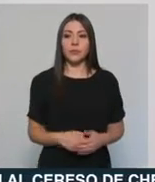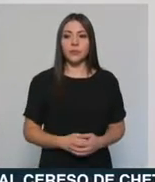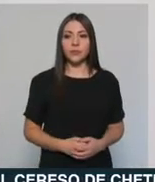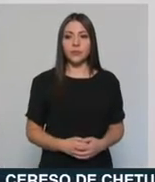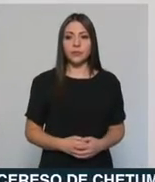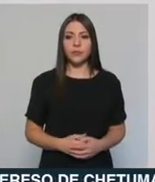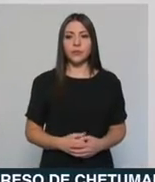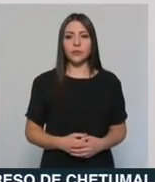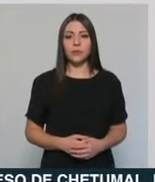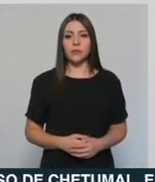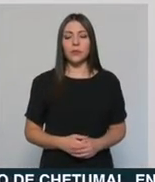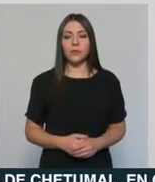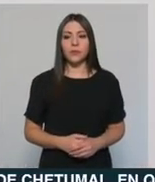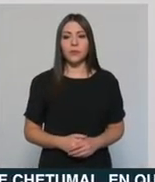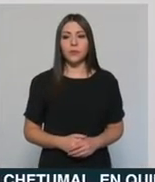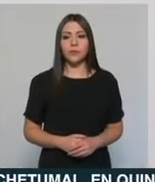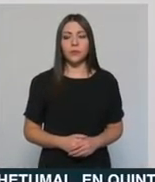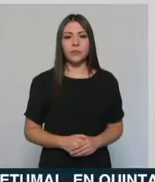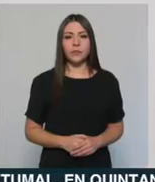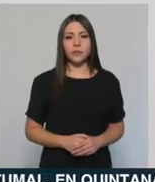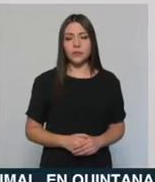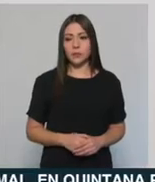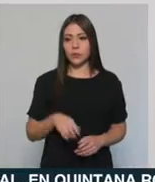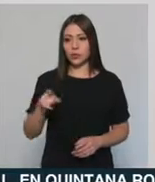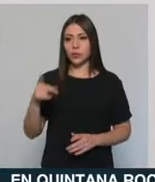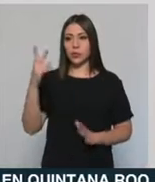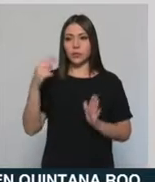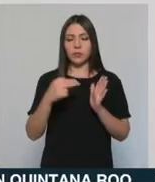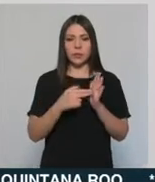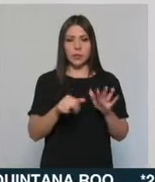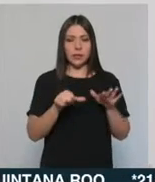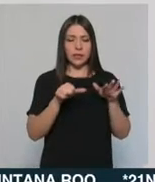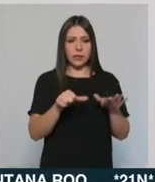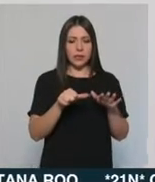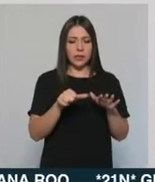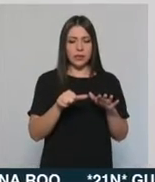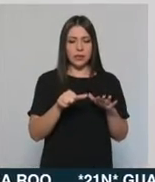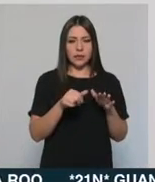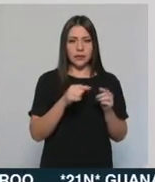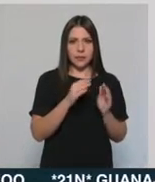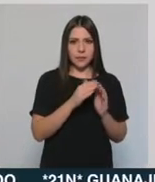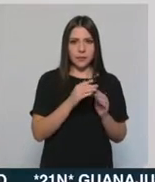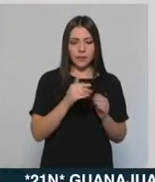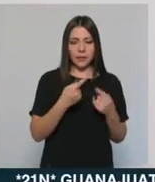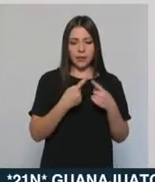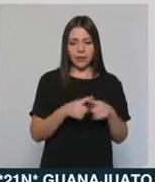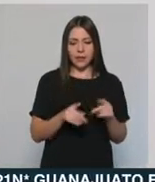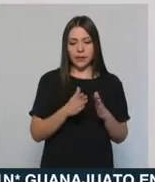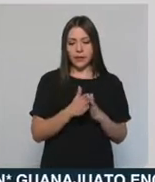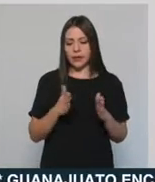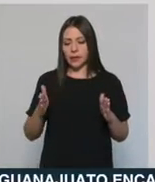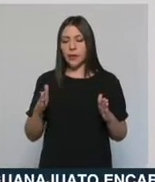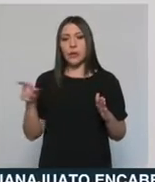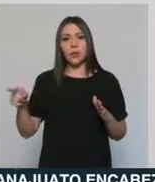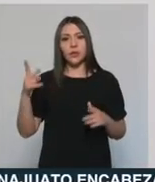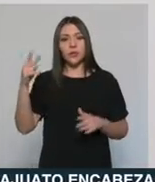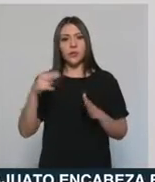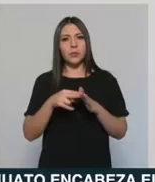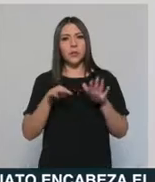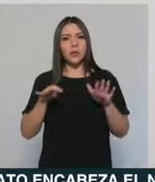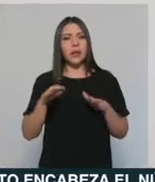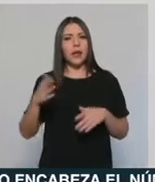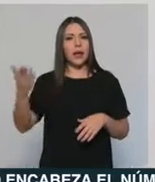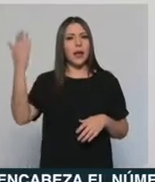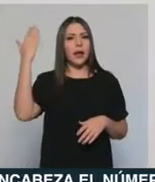diferencia de 2016, en 2019 hemos tenido lo que se llama, o se llamaba en alguna época